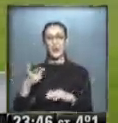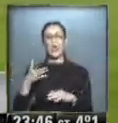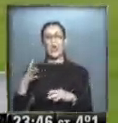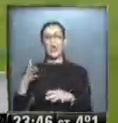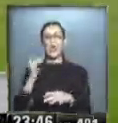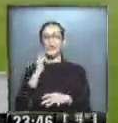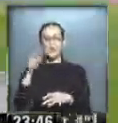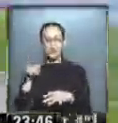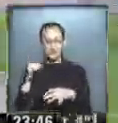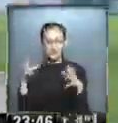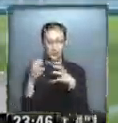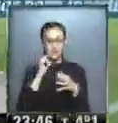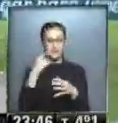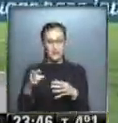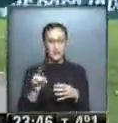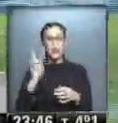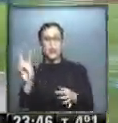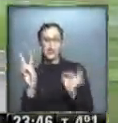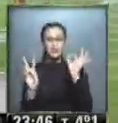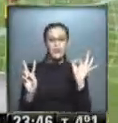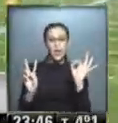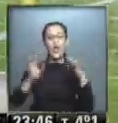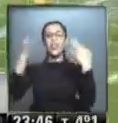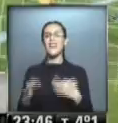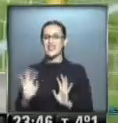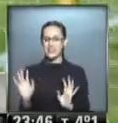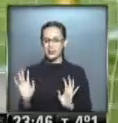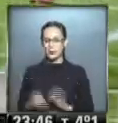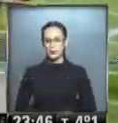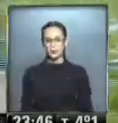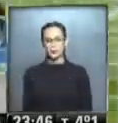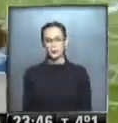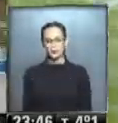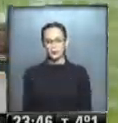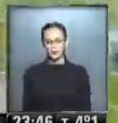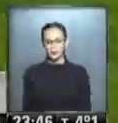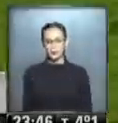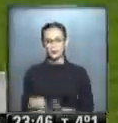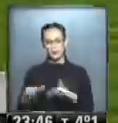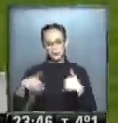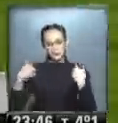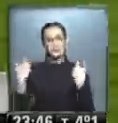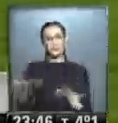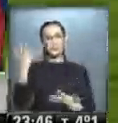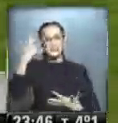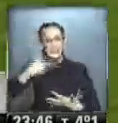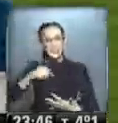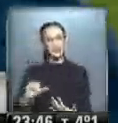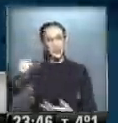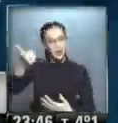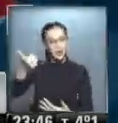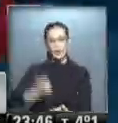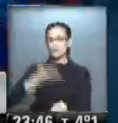Entre Ríos, para poner el 2-0 definitivo. De esta manera entonces, San Lorenzo ganó y sigue